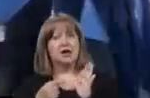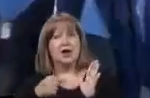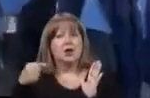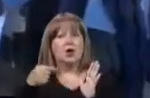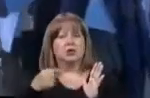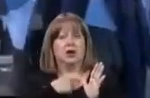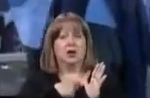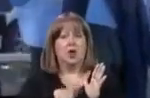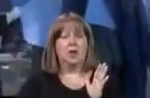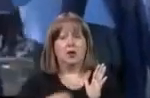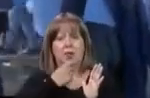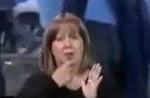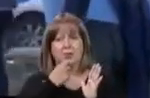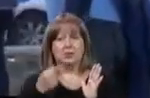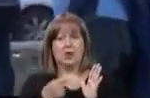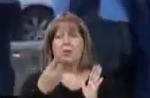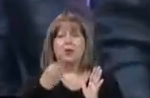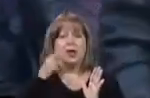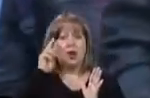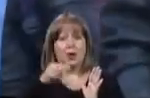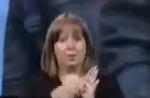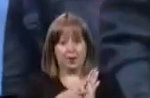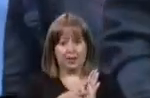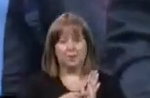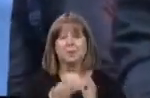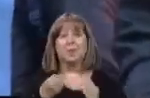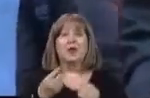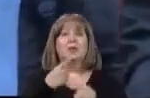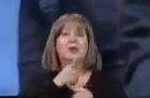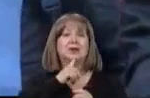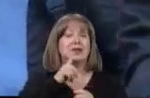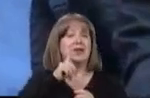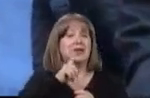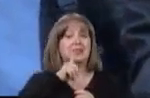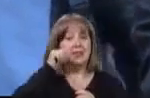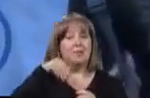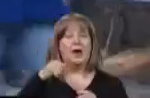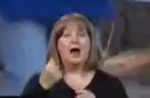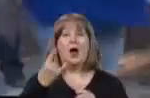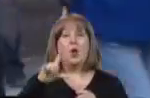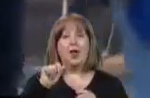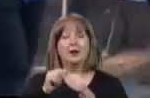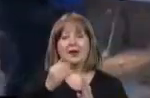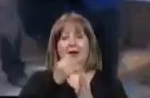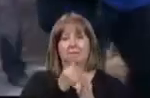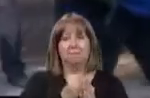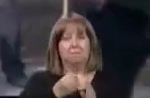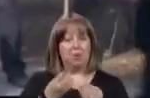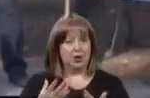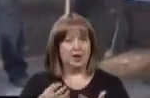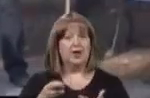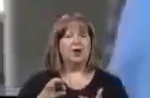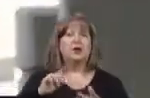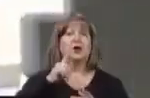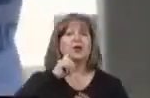Mendoza. ¿Y por qué? Porque lo que rechazan es el descuento del ítem aula, también el llamado ítem compensación paritaria